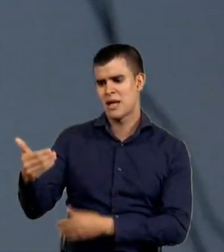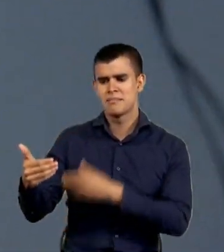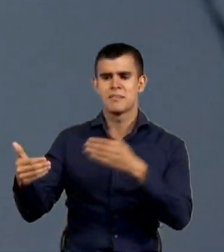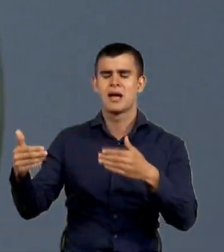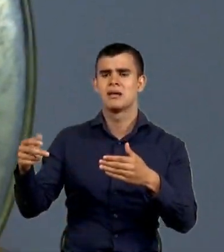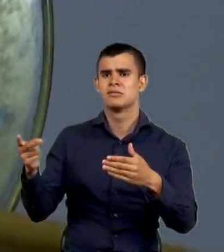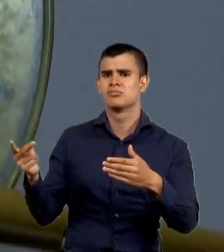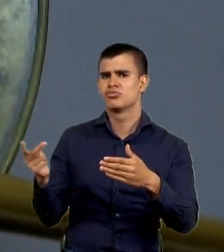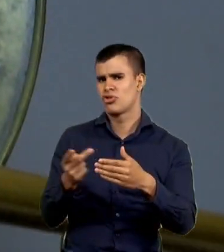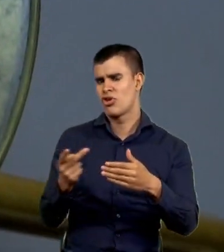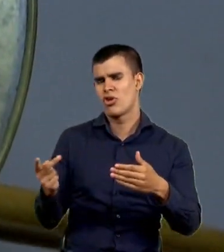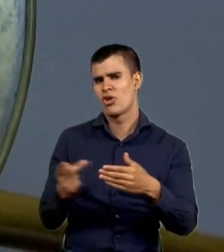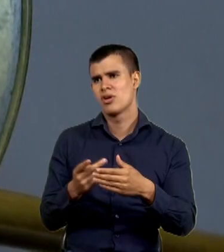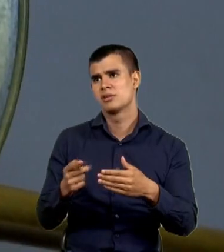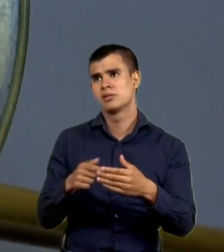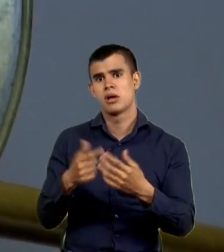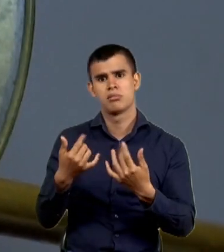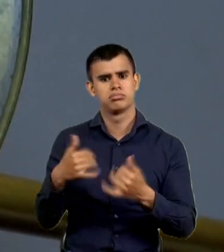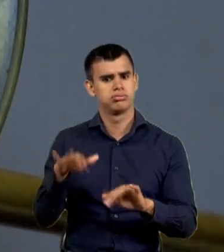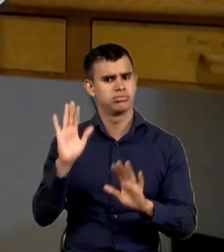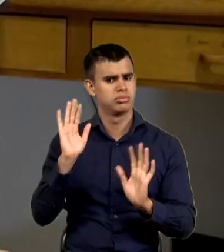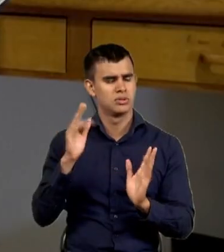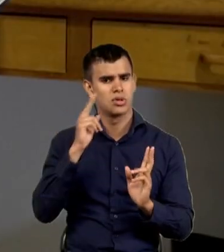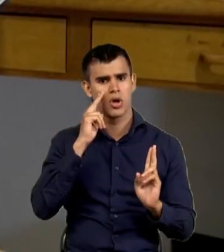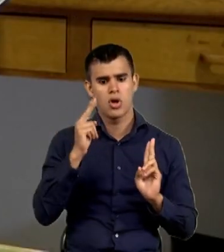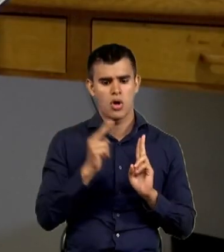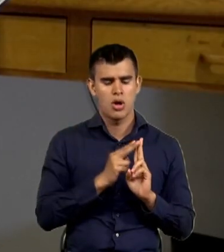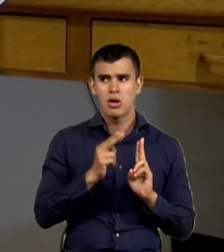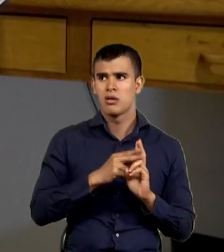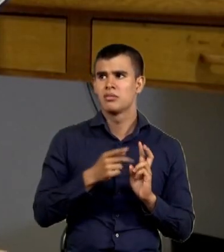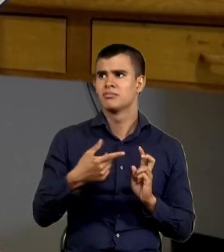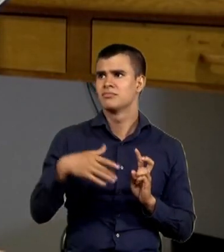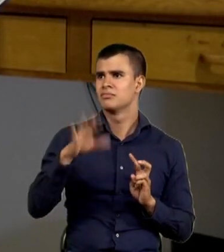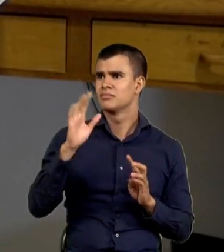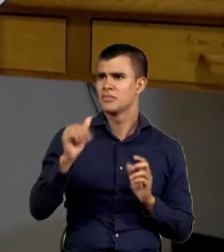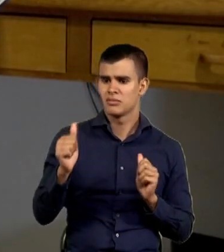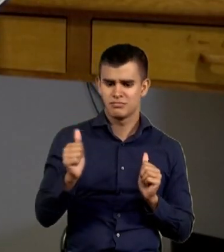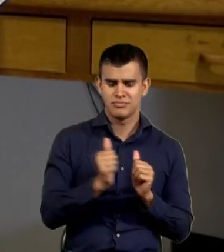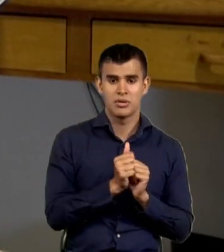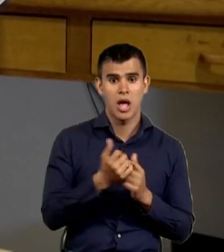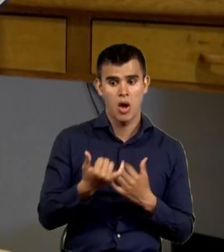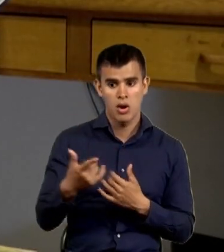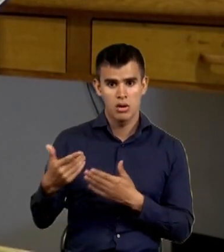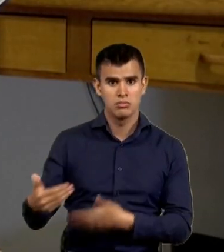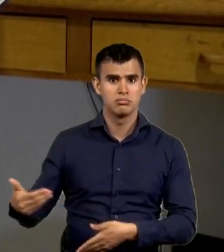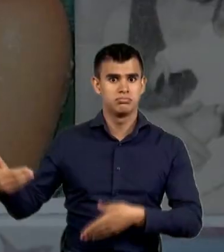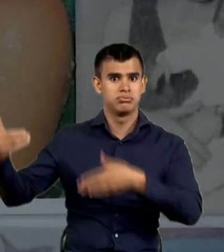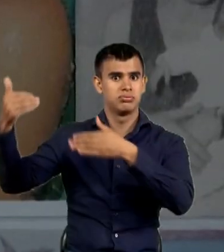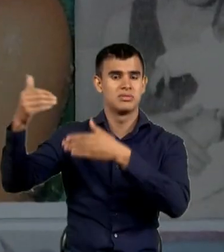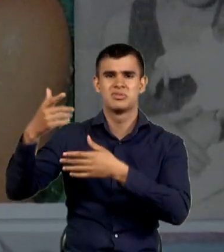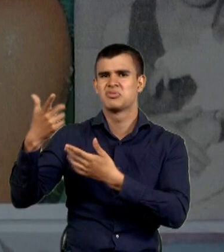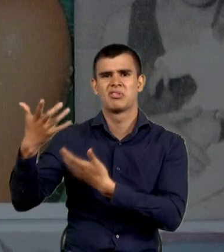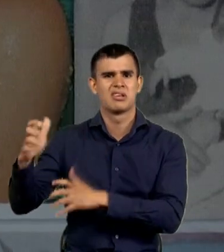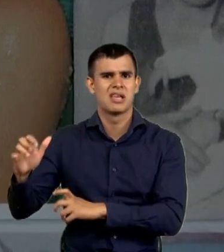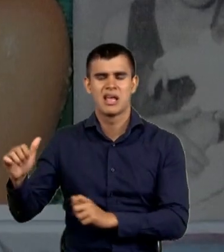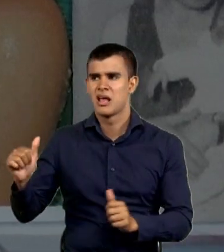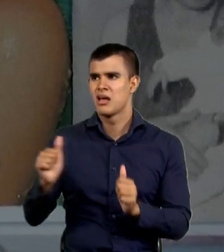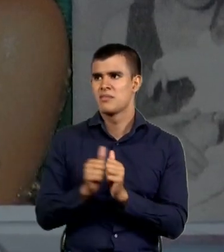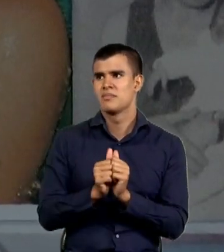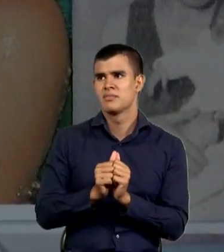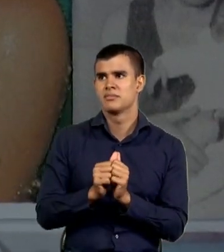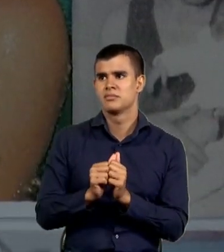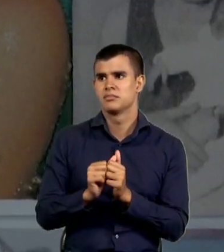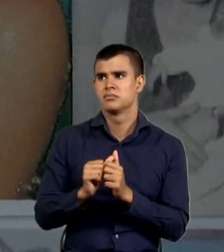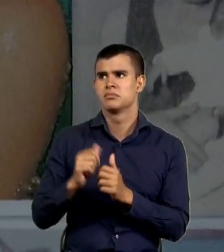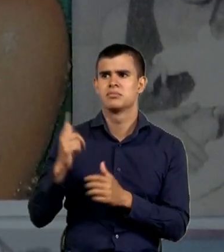que para ellos es un privilegio, primero porque tienen esa vida de conocer muchas cosas a través de mí, ¿no? Me acompañaron mucho, ahora